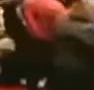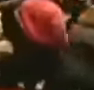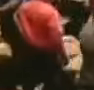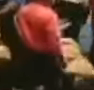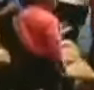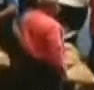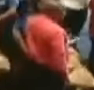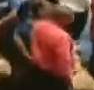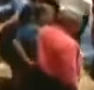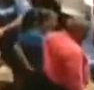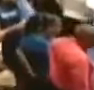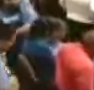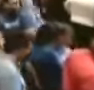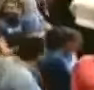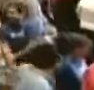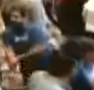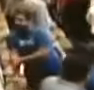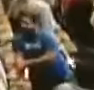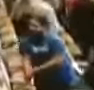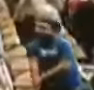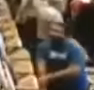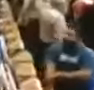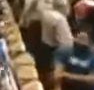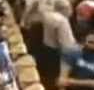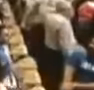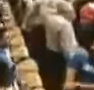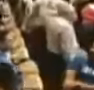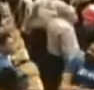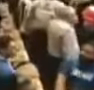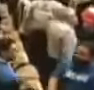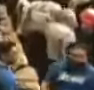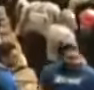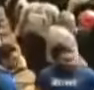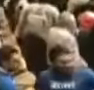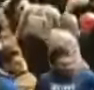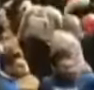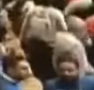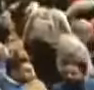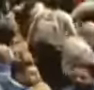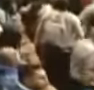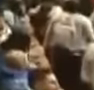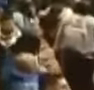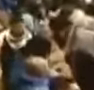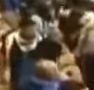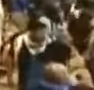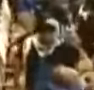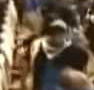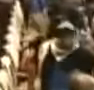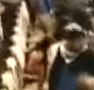constitucional Nicolás Maduro le pertenecen a la República Bolivariana de Venezuela, momentos históricos que ha explicado desde